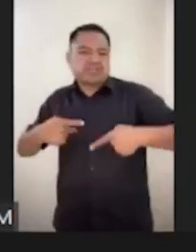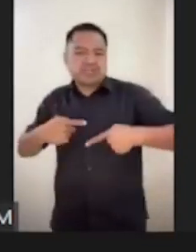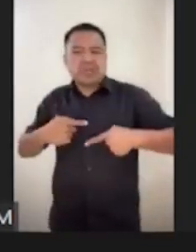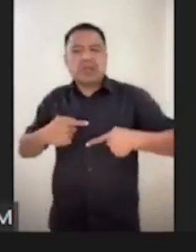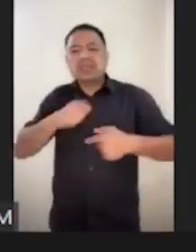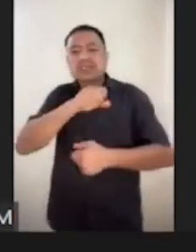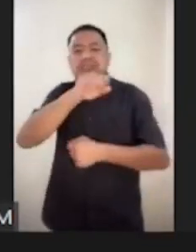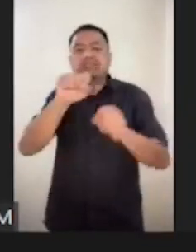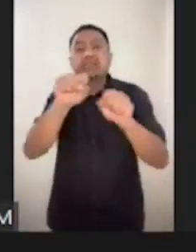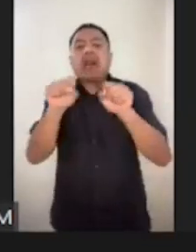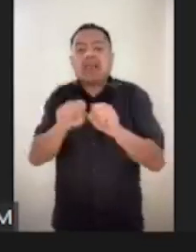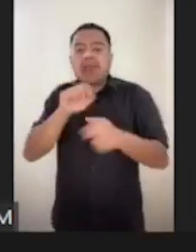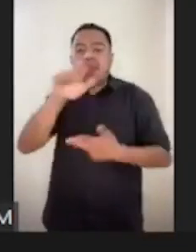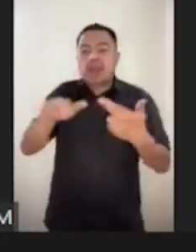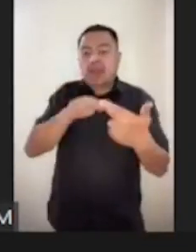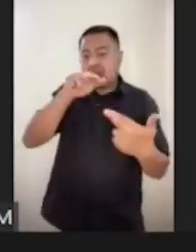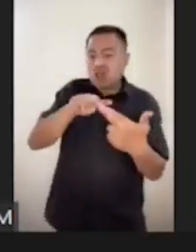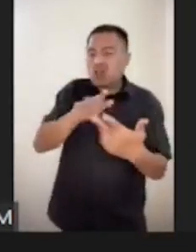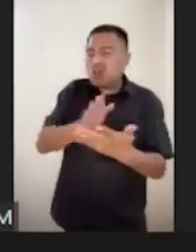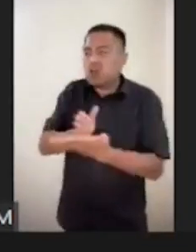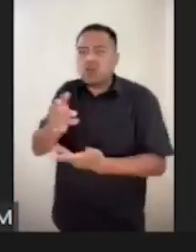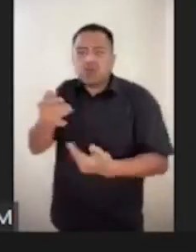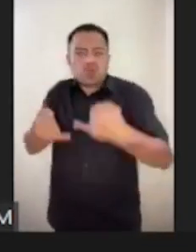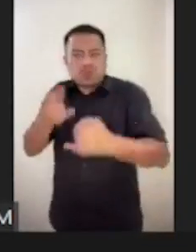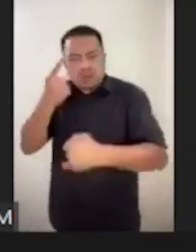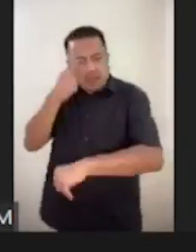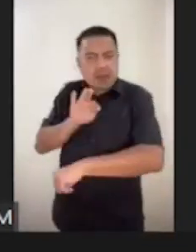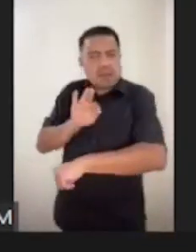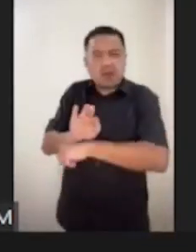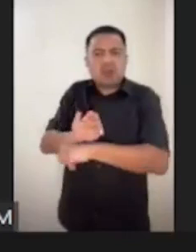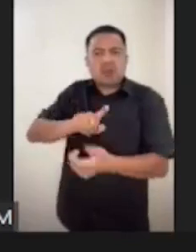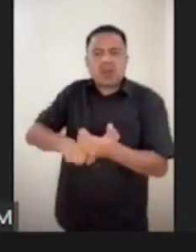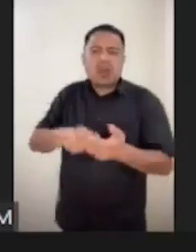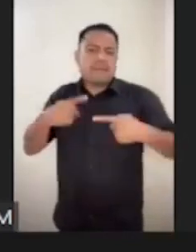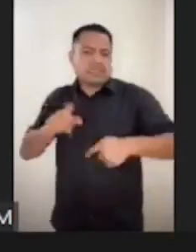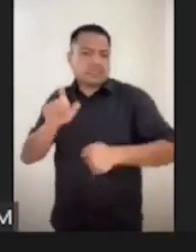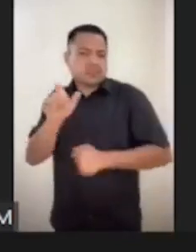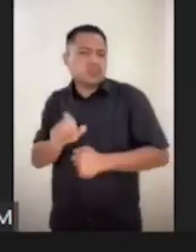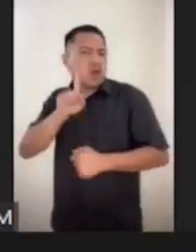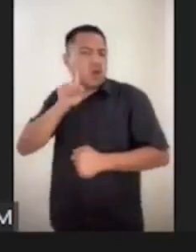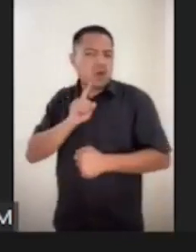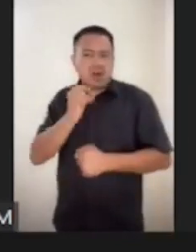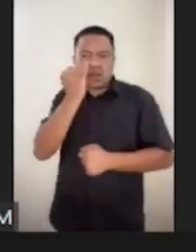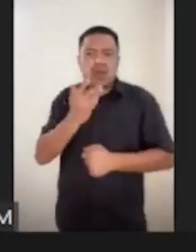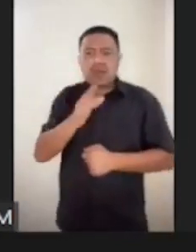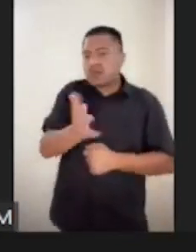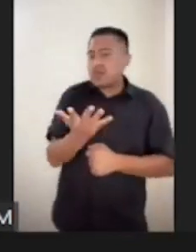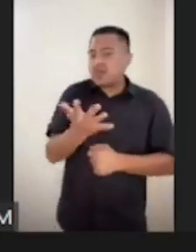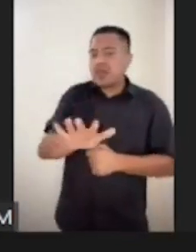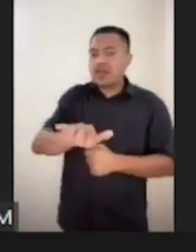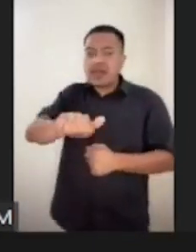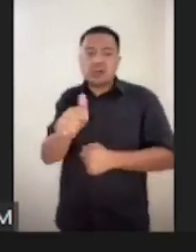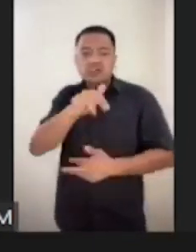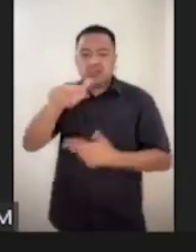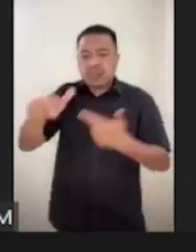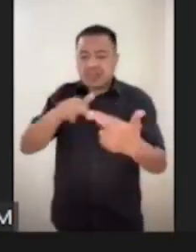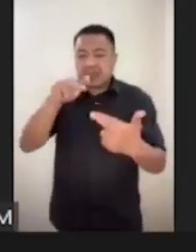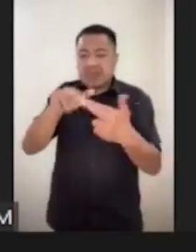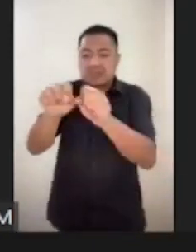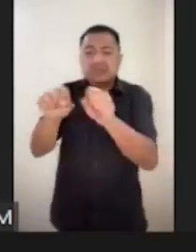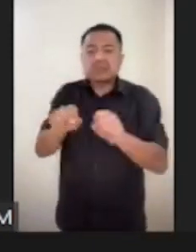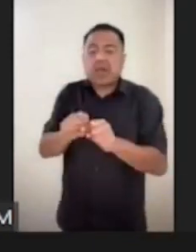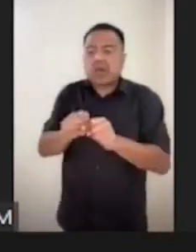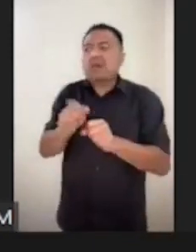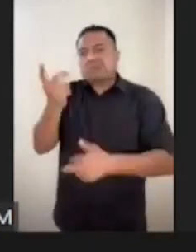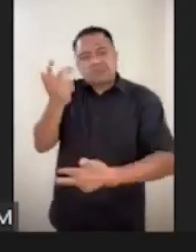regional juicios para la protección de los derechos político-electorales del ciudadano. El día 10 de agosto, la sala regional resolvió en el sentido de revocar